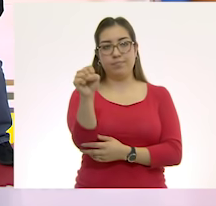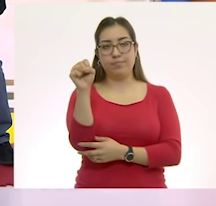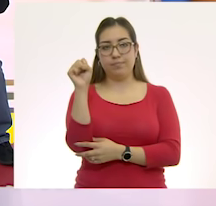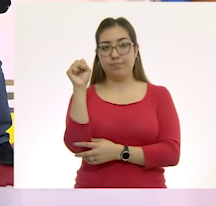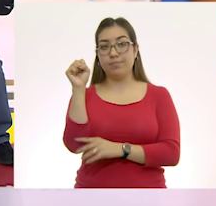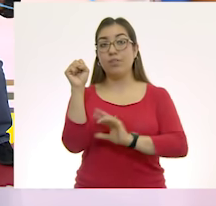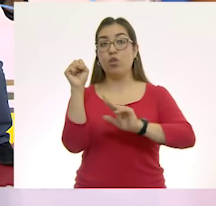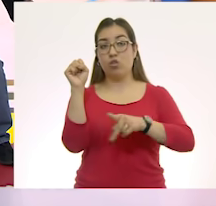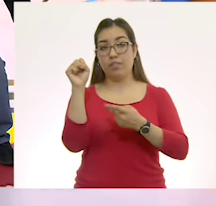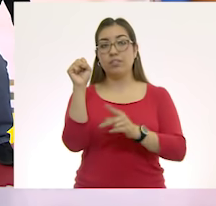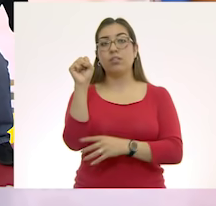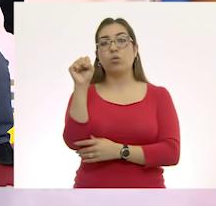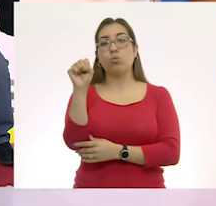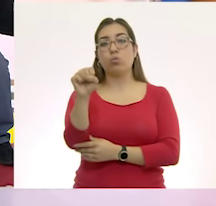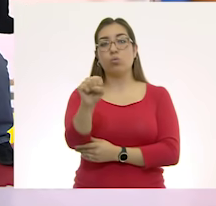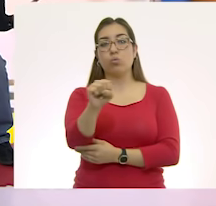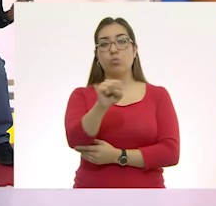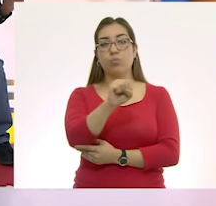1, 2, 3, 4. Y